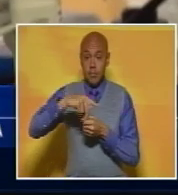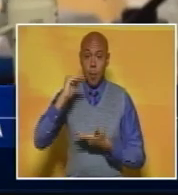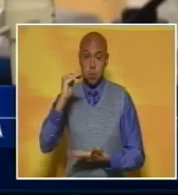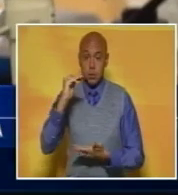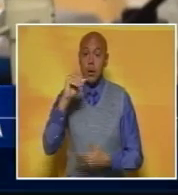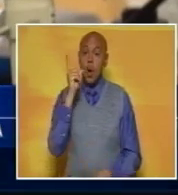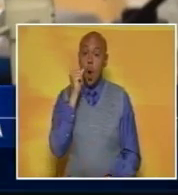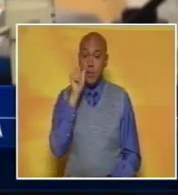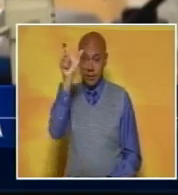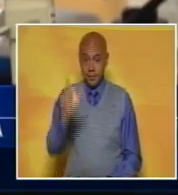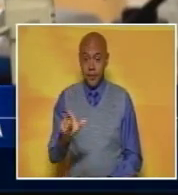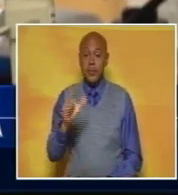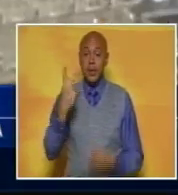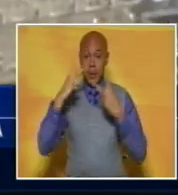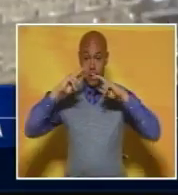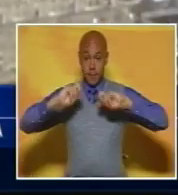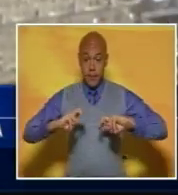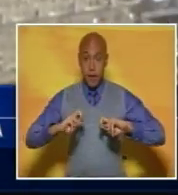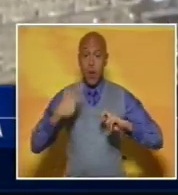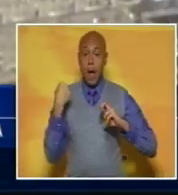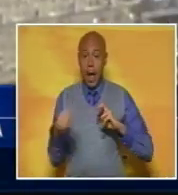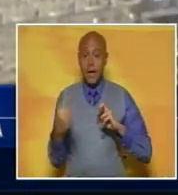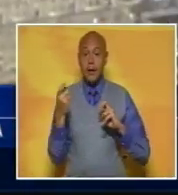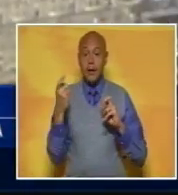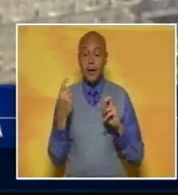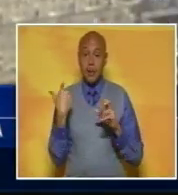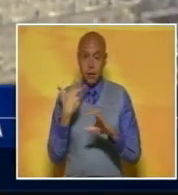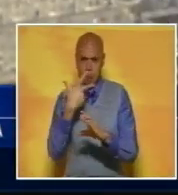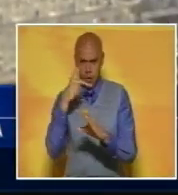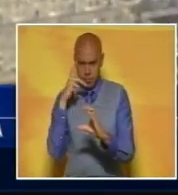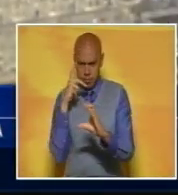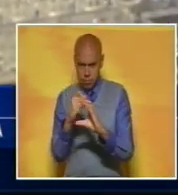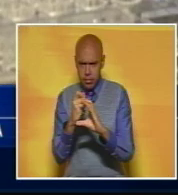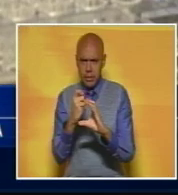investigación, Robin Shattuck, indicó que tras haber elaborado una vacuna